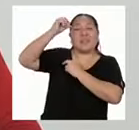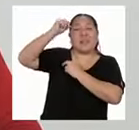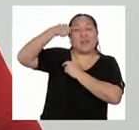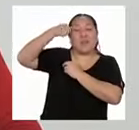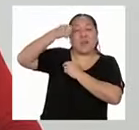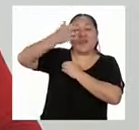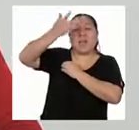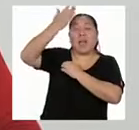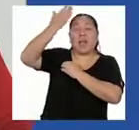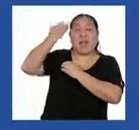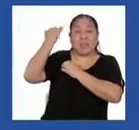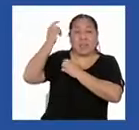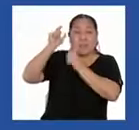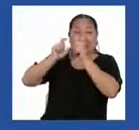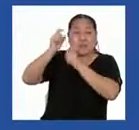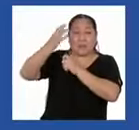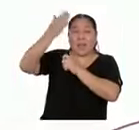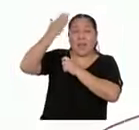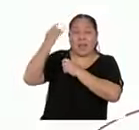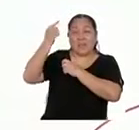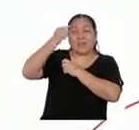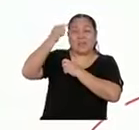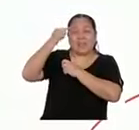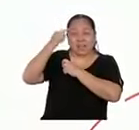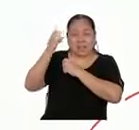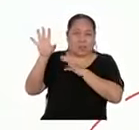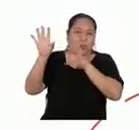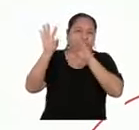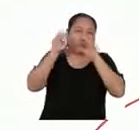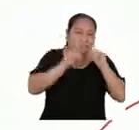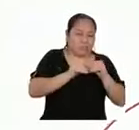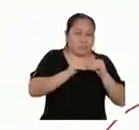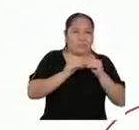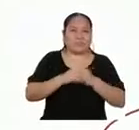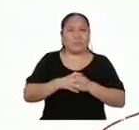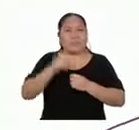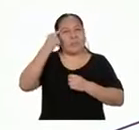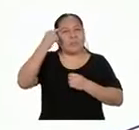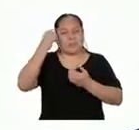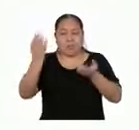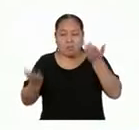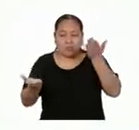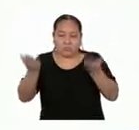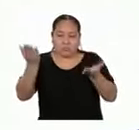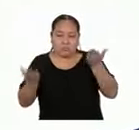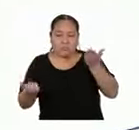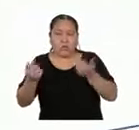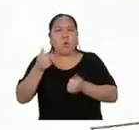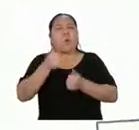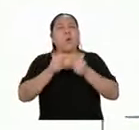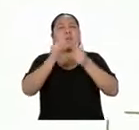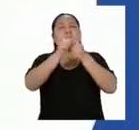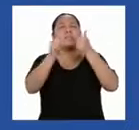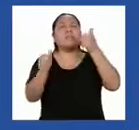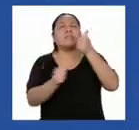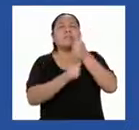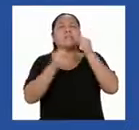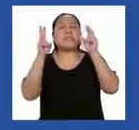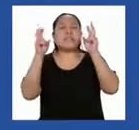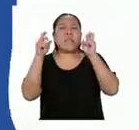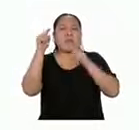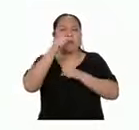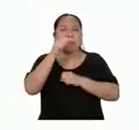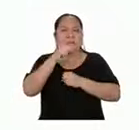nuestros ancestros. Pensando en este contraste, ¿cuál puede ser el subtema de este